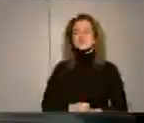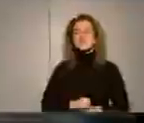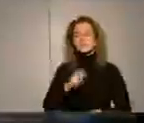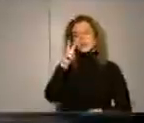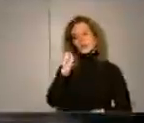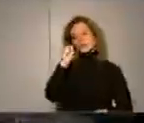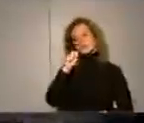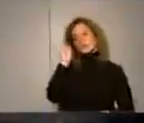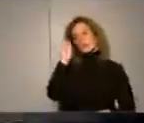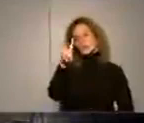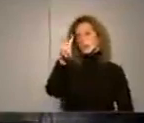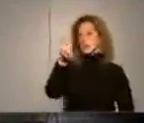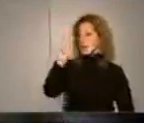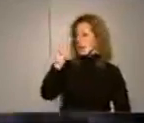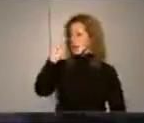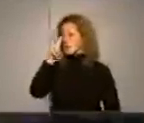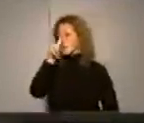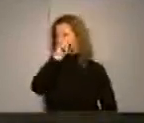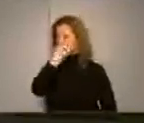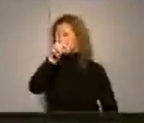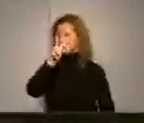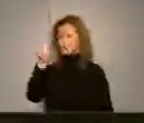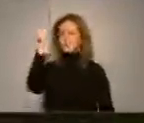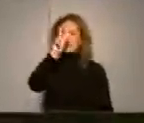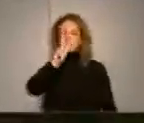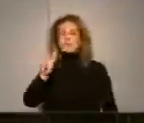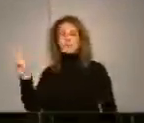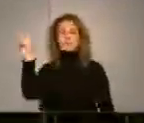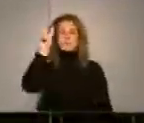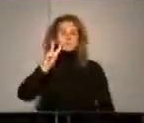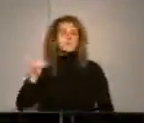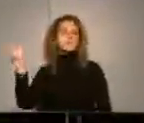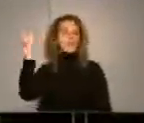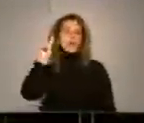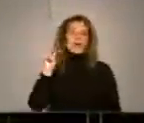más. Dura, dura, duro.